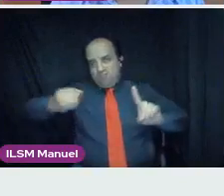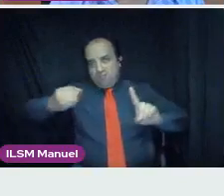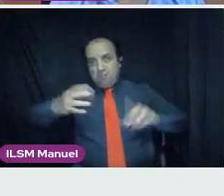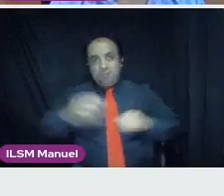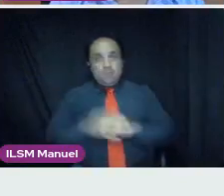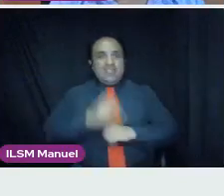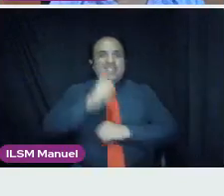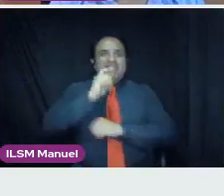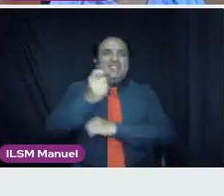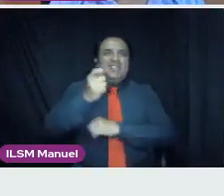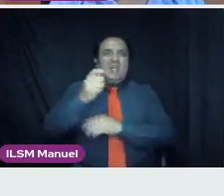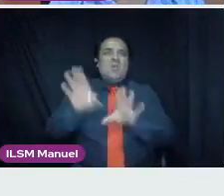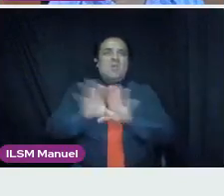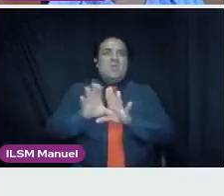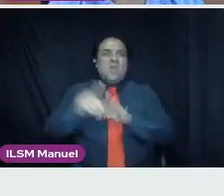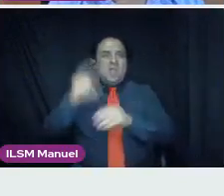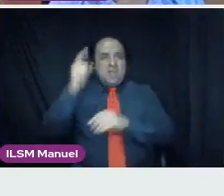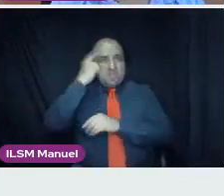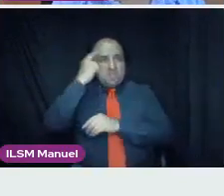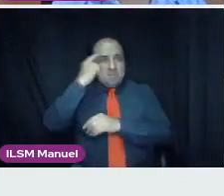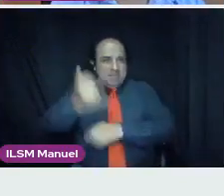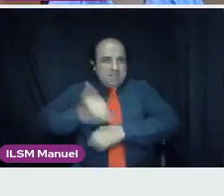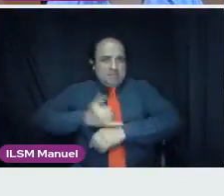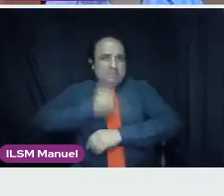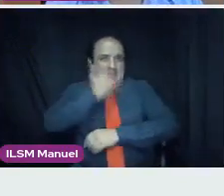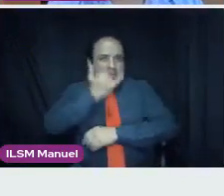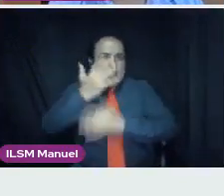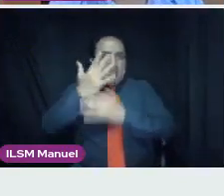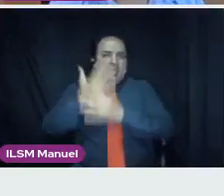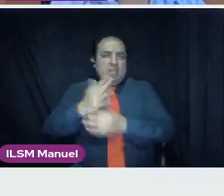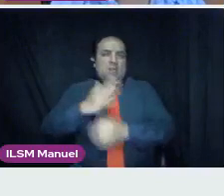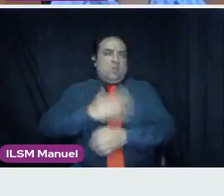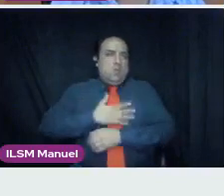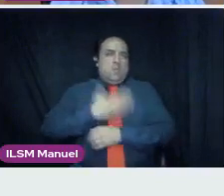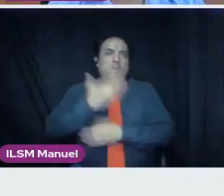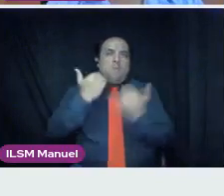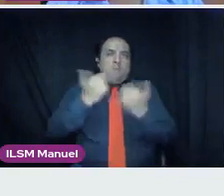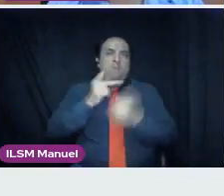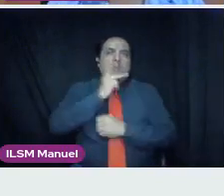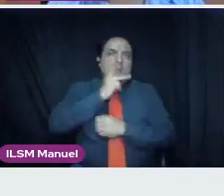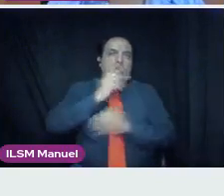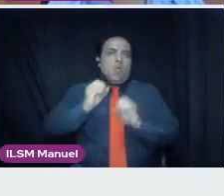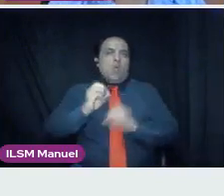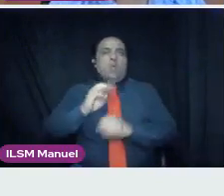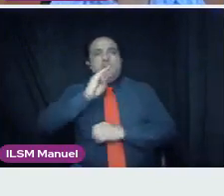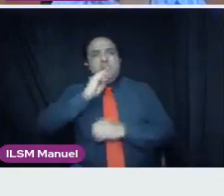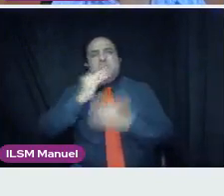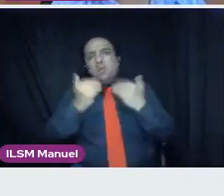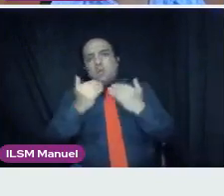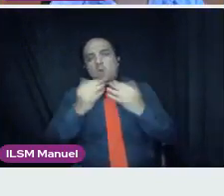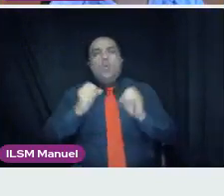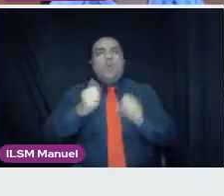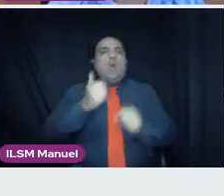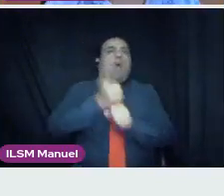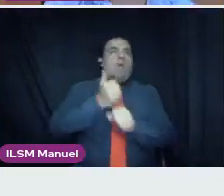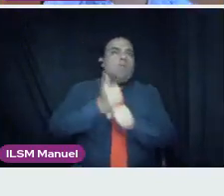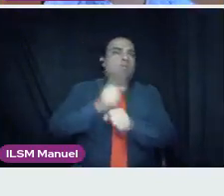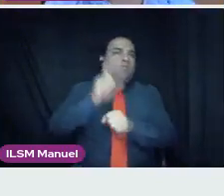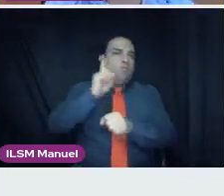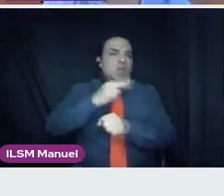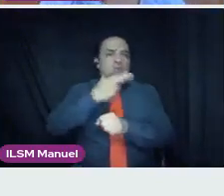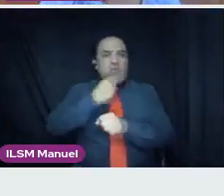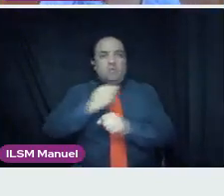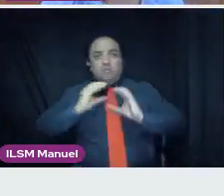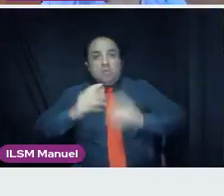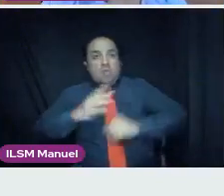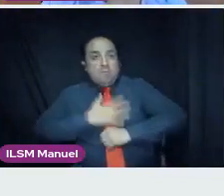estigma acerca de que entonces, si yo no tengo papá, si yo no tengo mamá, si me cuidan mis abuelos, mis tíos, si tengo tutores,